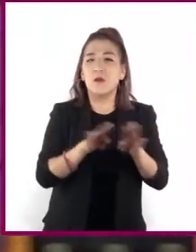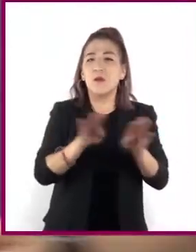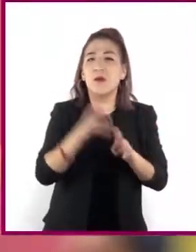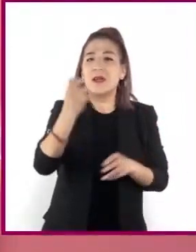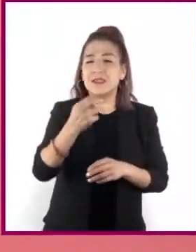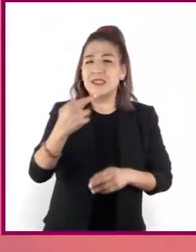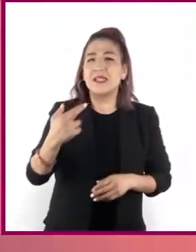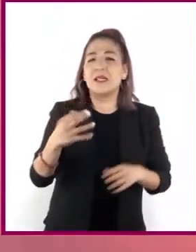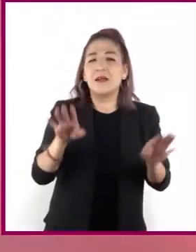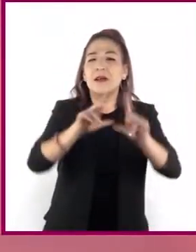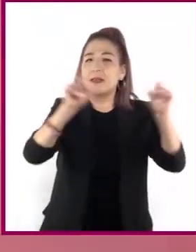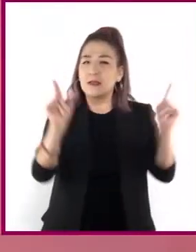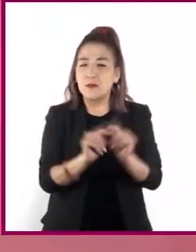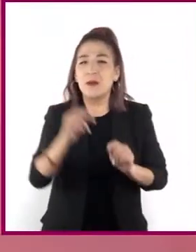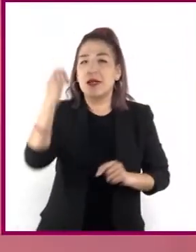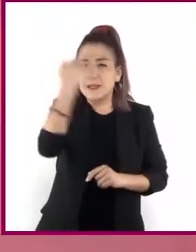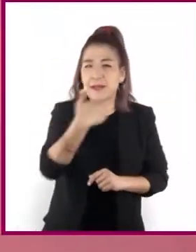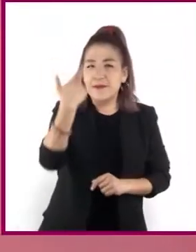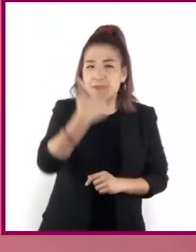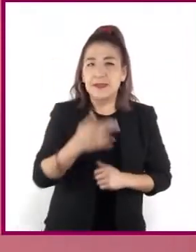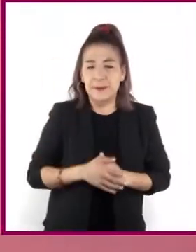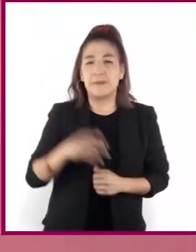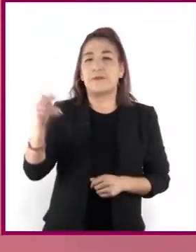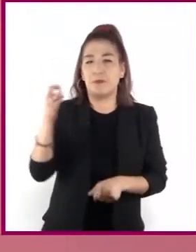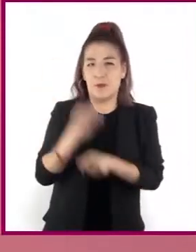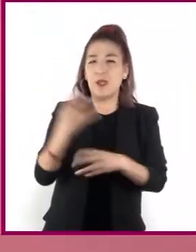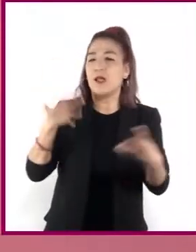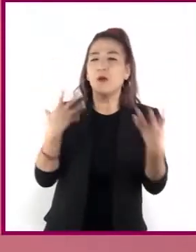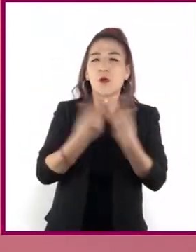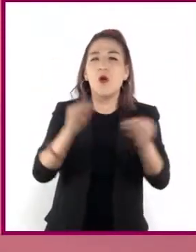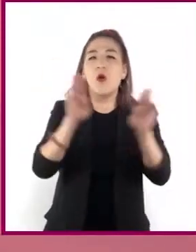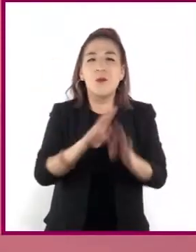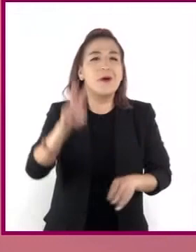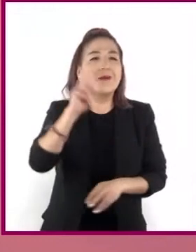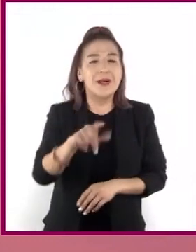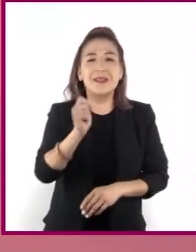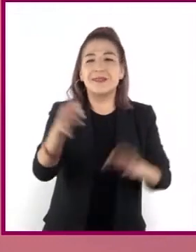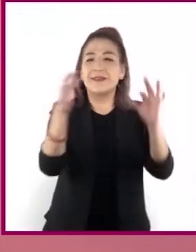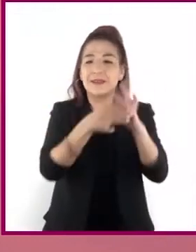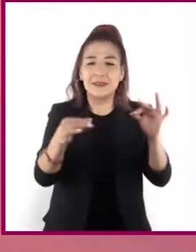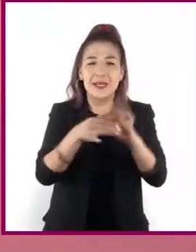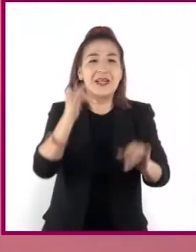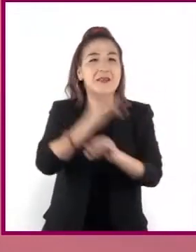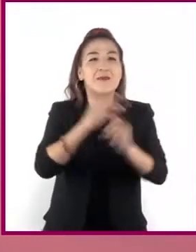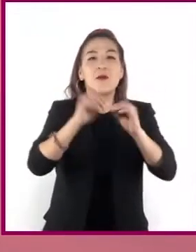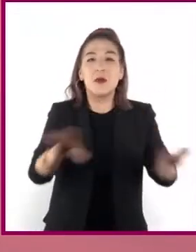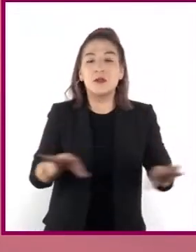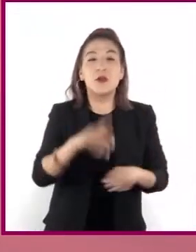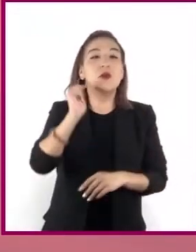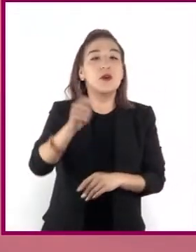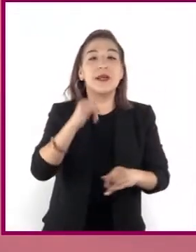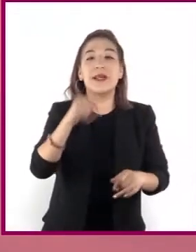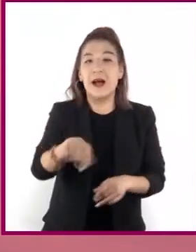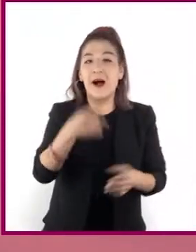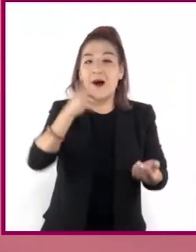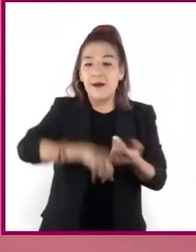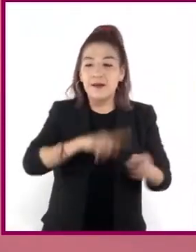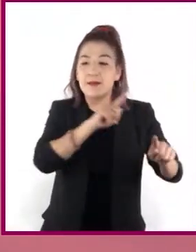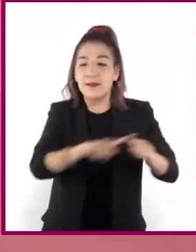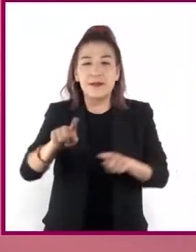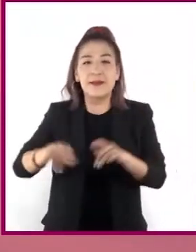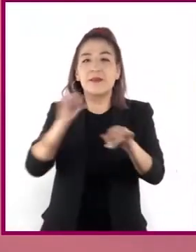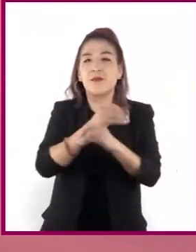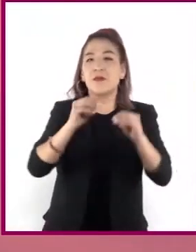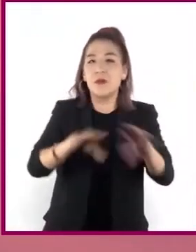resumen? Te propongo que juntos vayamos construyendo esos criterios e indicadores a partir de los elementos que deben